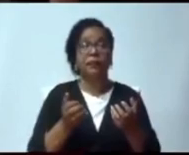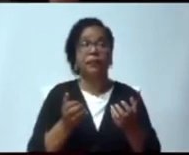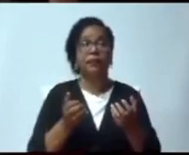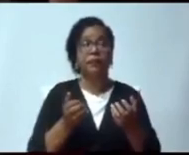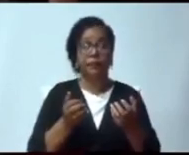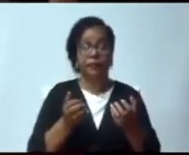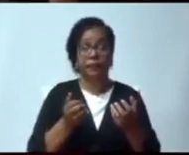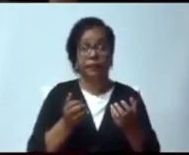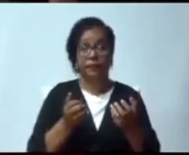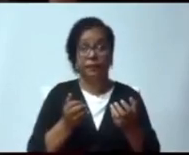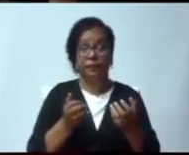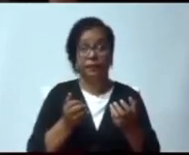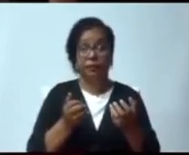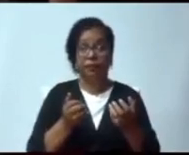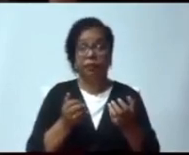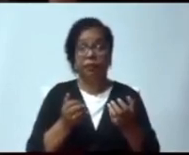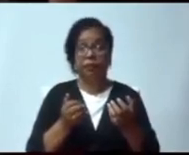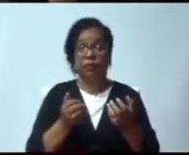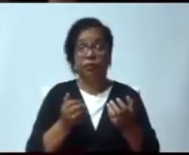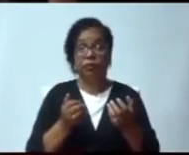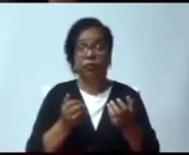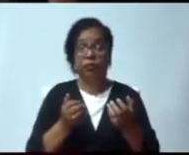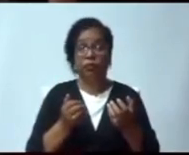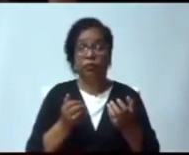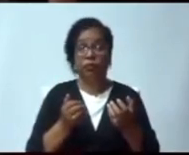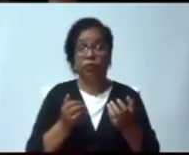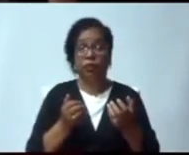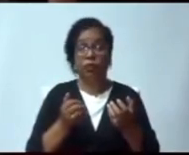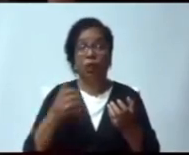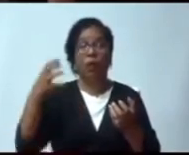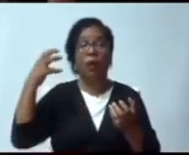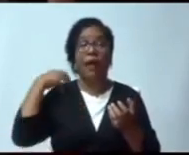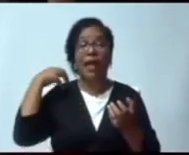los empresarios y el sector oficial